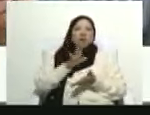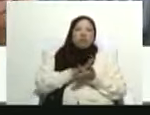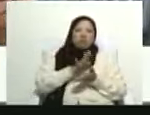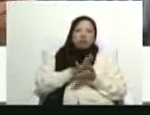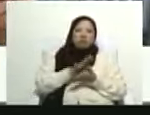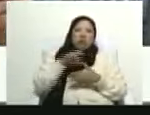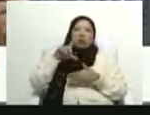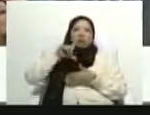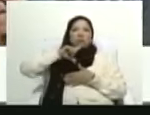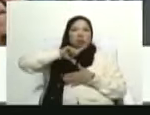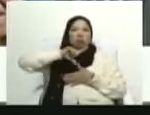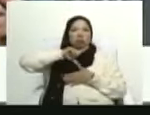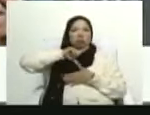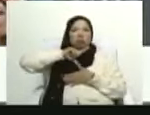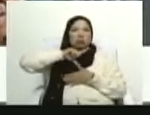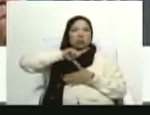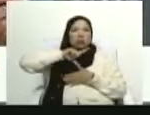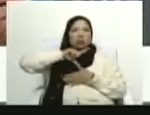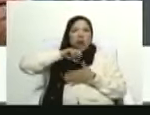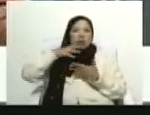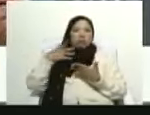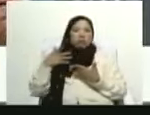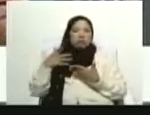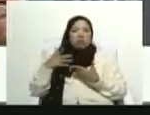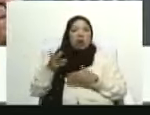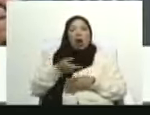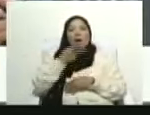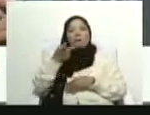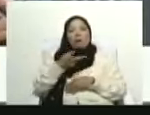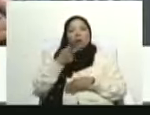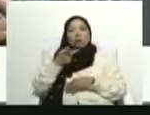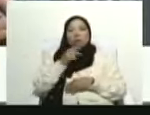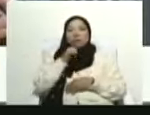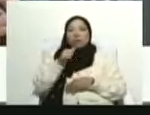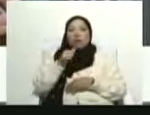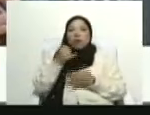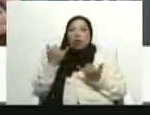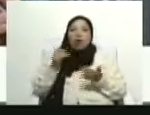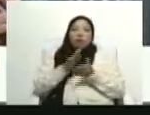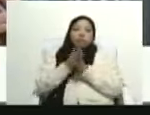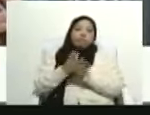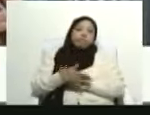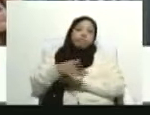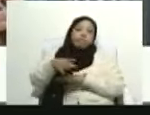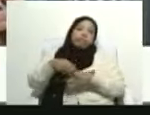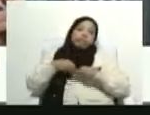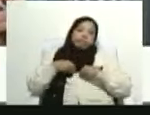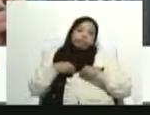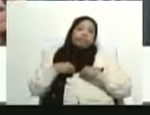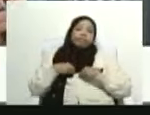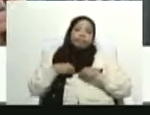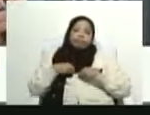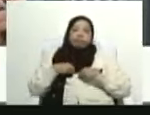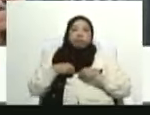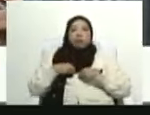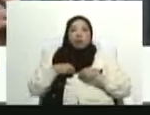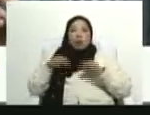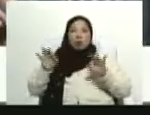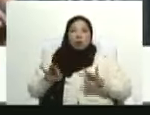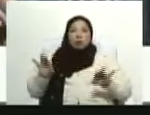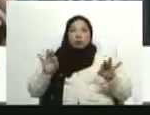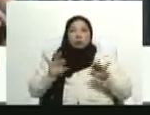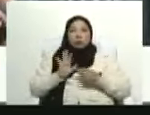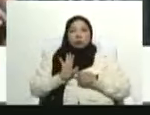de América Latina en este momento. Es decir, esta política fracasó y es hora que se asuma como tal y como ha sido